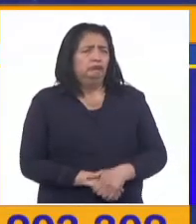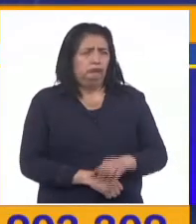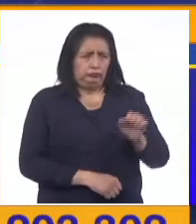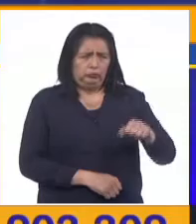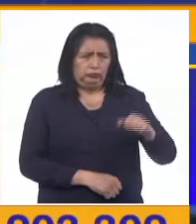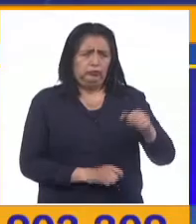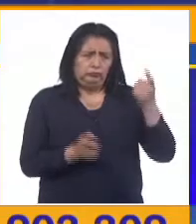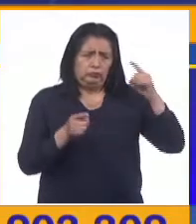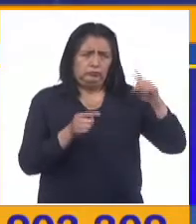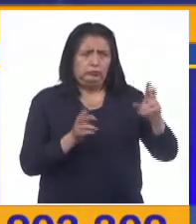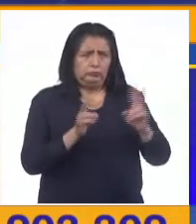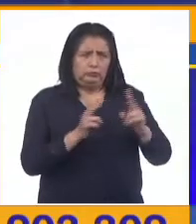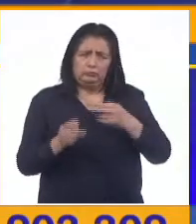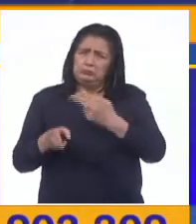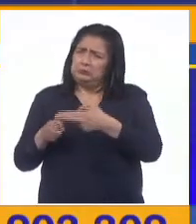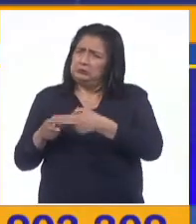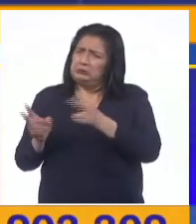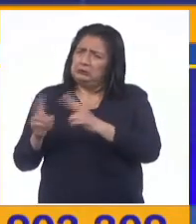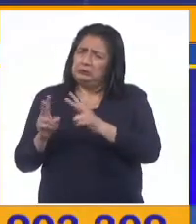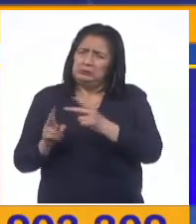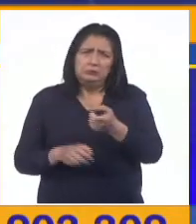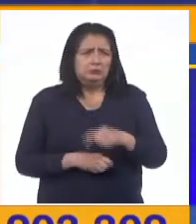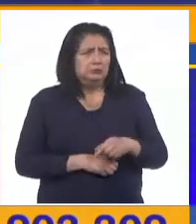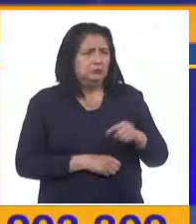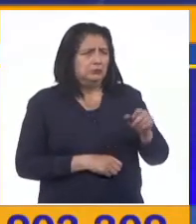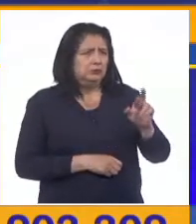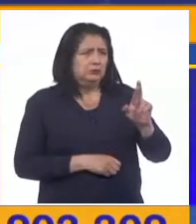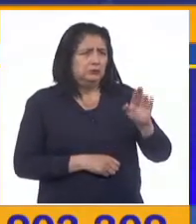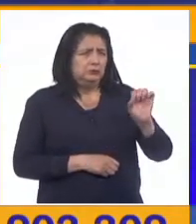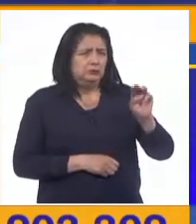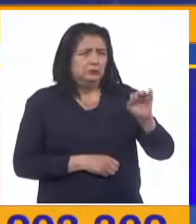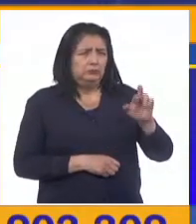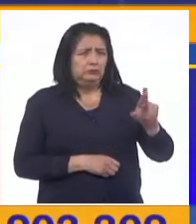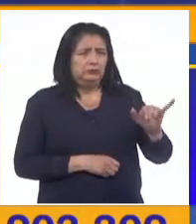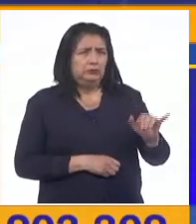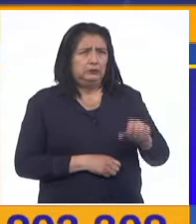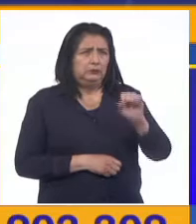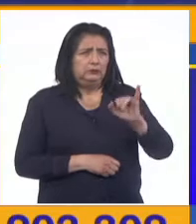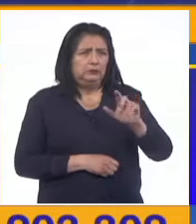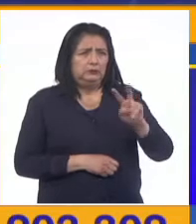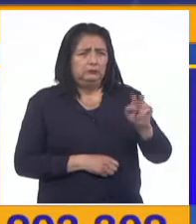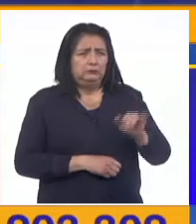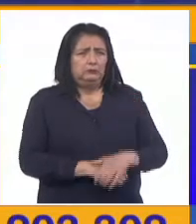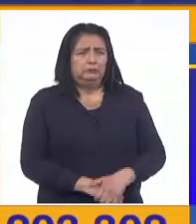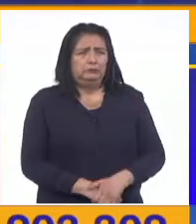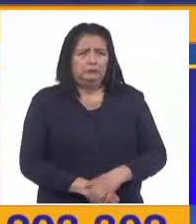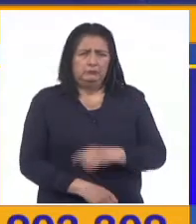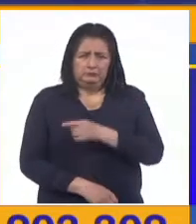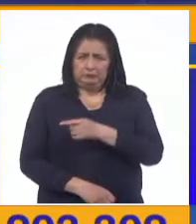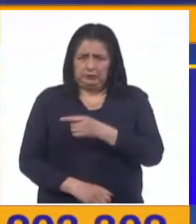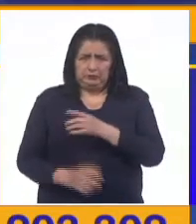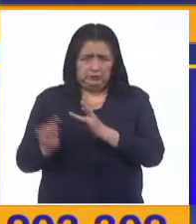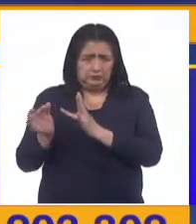Todo corrido con la cuñada. ¿Cómo se llama la cuñada? La cuñada se llama Rosmary Silva. ¿Y está